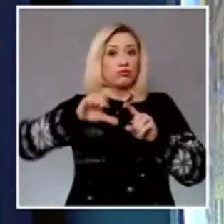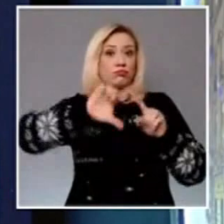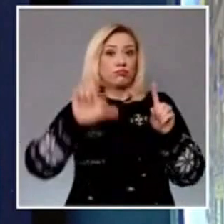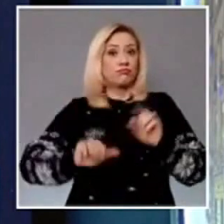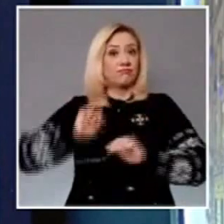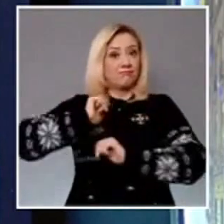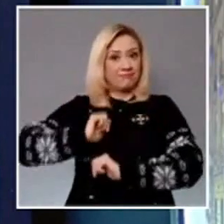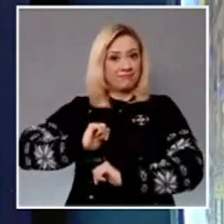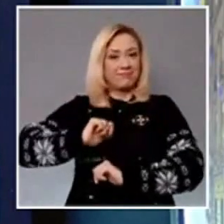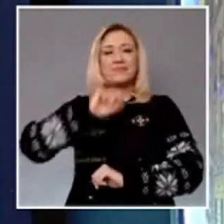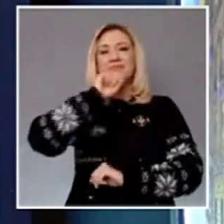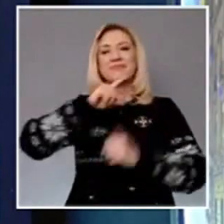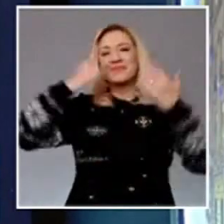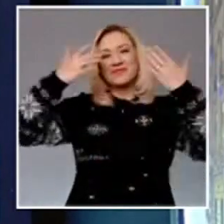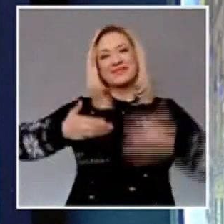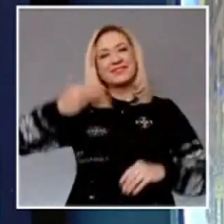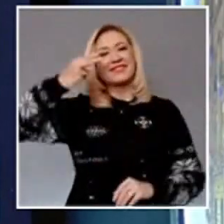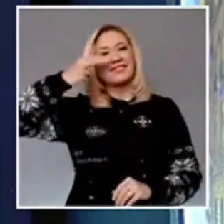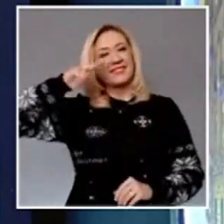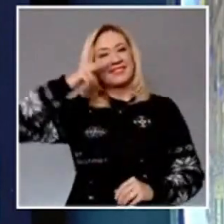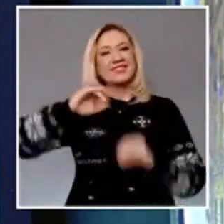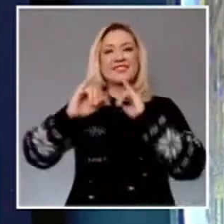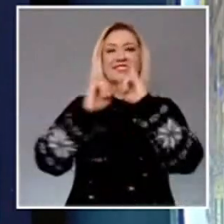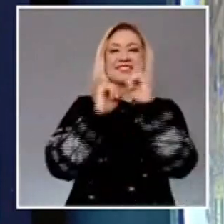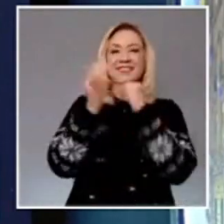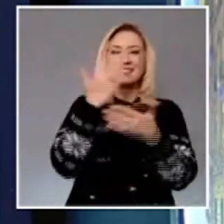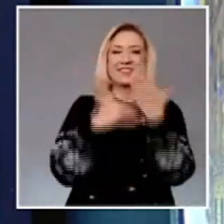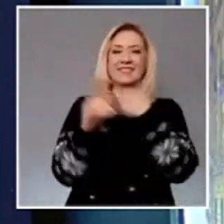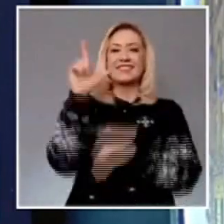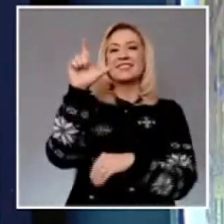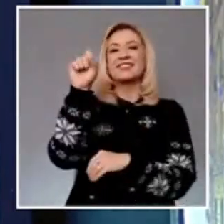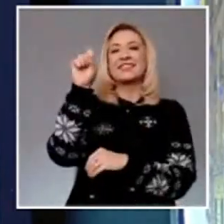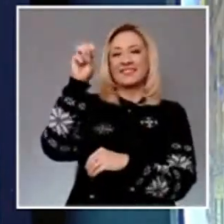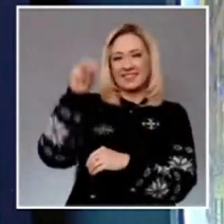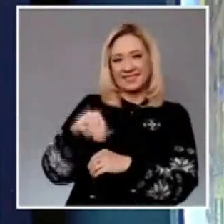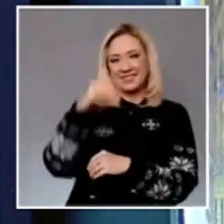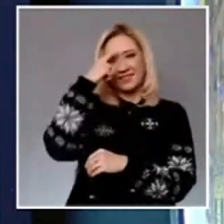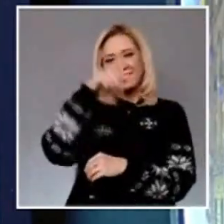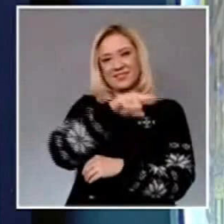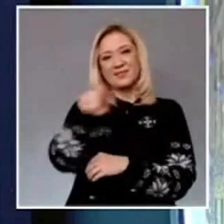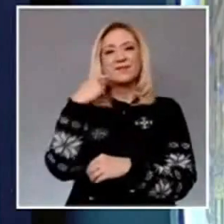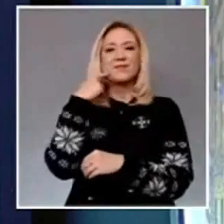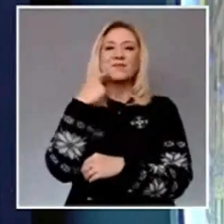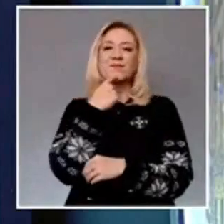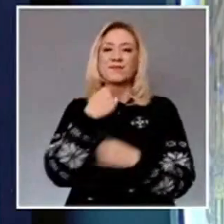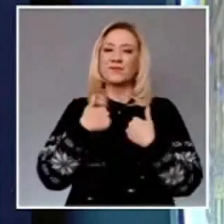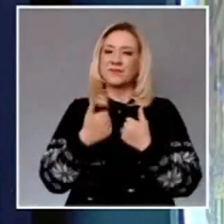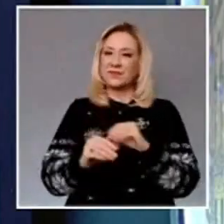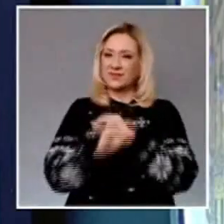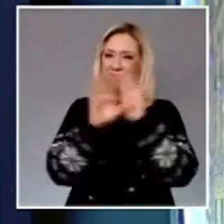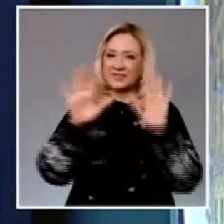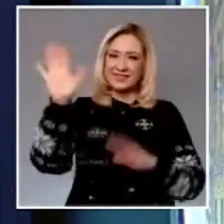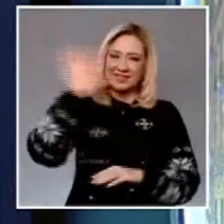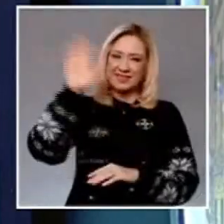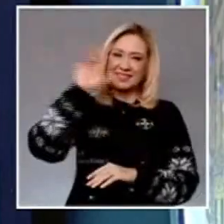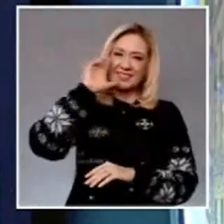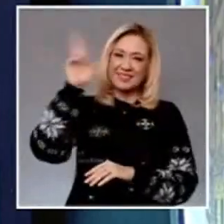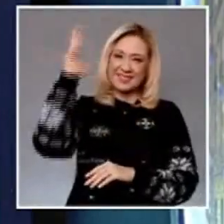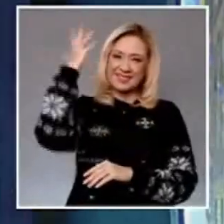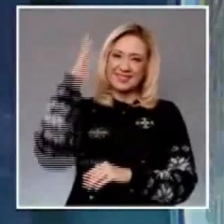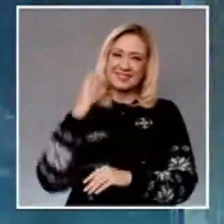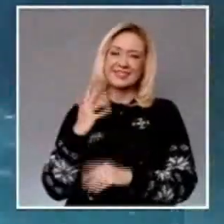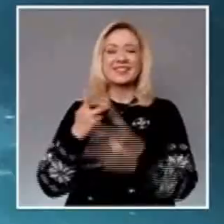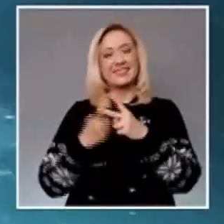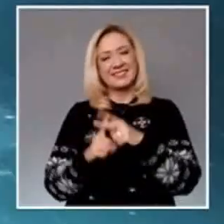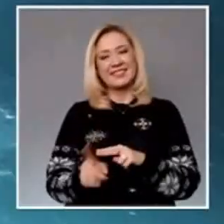a mi compañera Nidia Díaz, quien nos acompaña en la interpretación en lengua de señas mexicana. Hola Nidia, y es así como iniciamos.